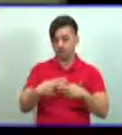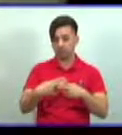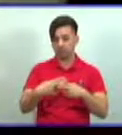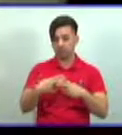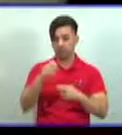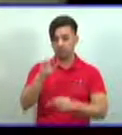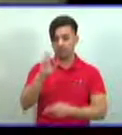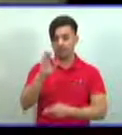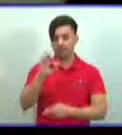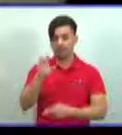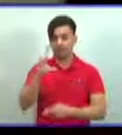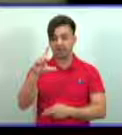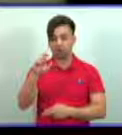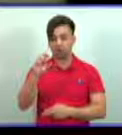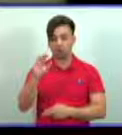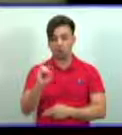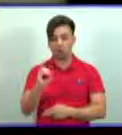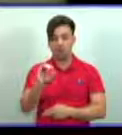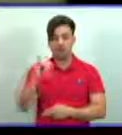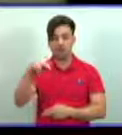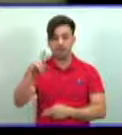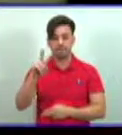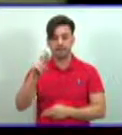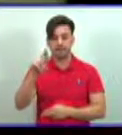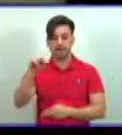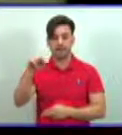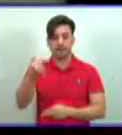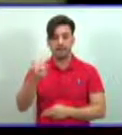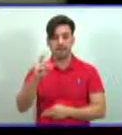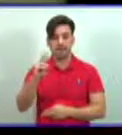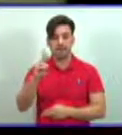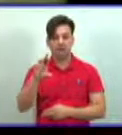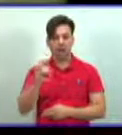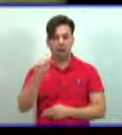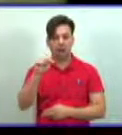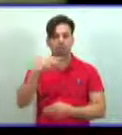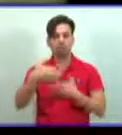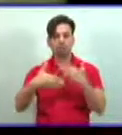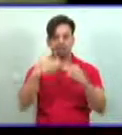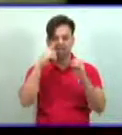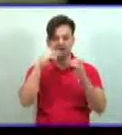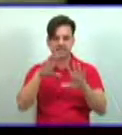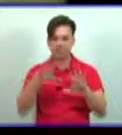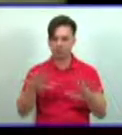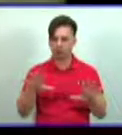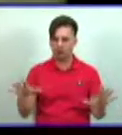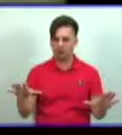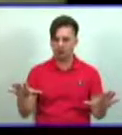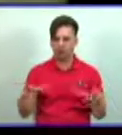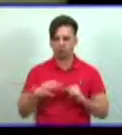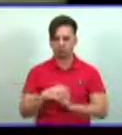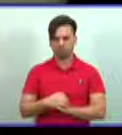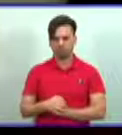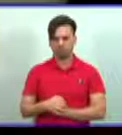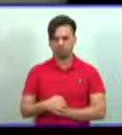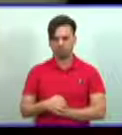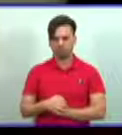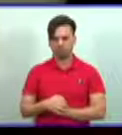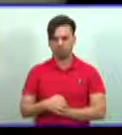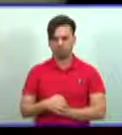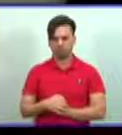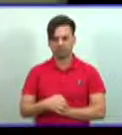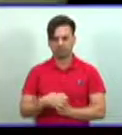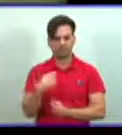un proceso natural, es un fenómeno que sucede de manera natural. Y van a ver, ¿por qué les digo de mal manera? Porque muchas veces